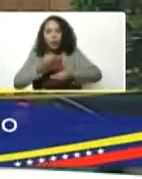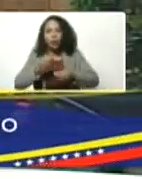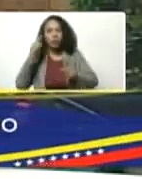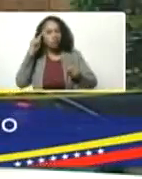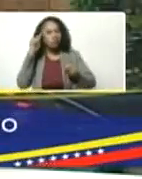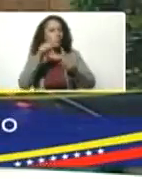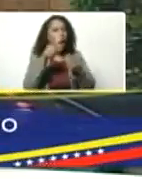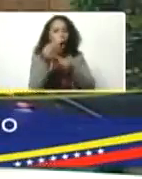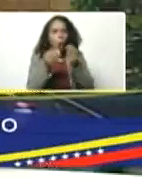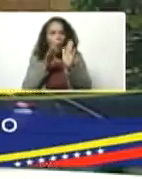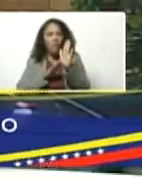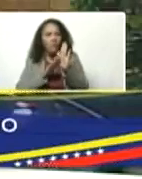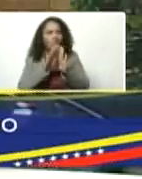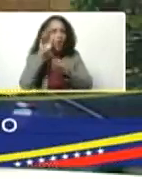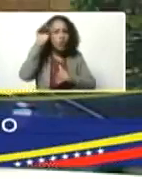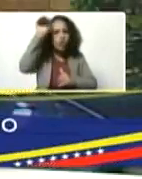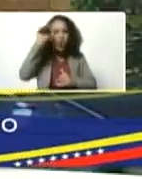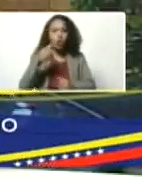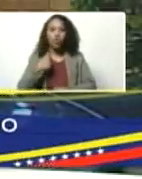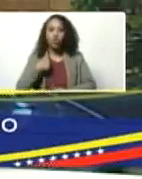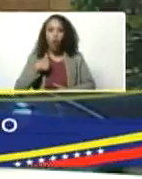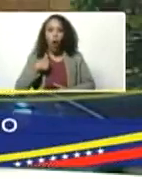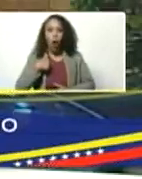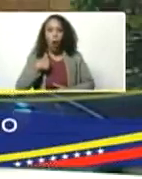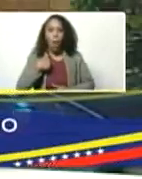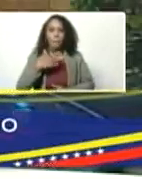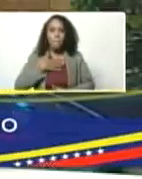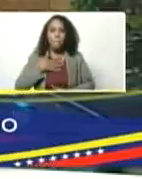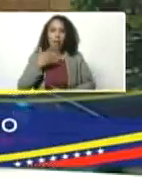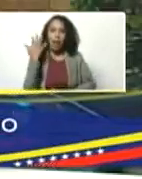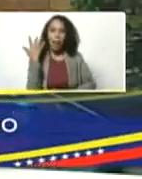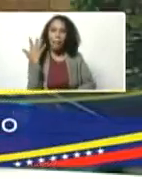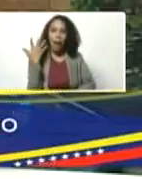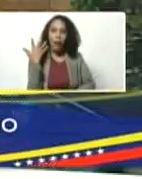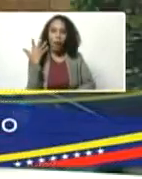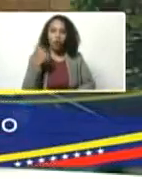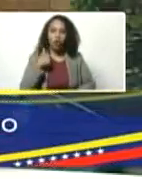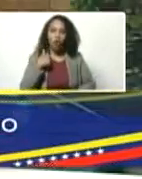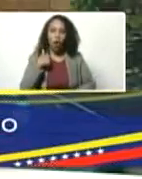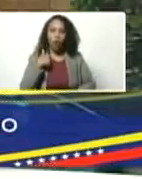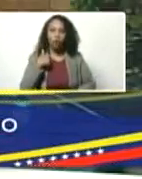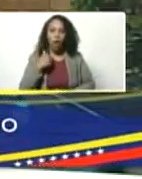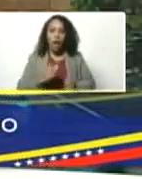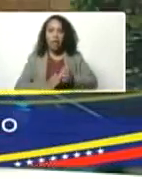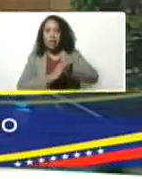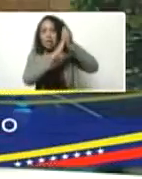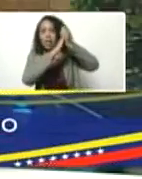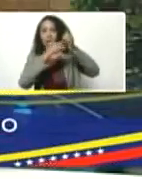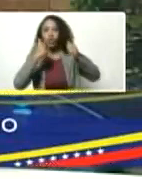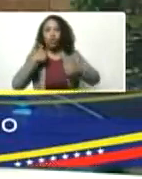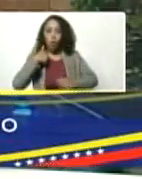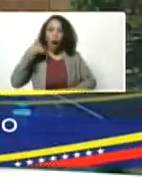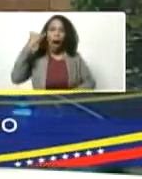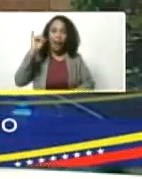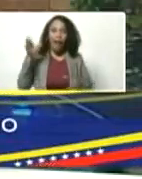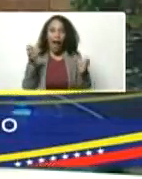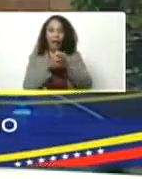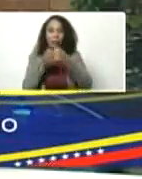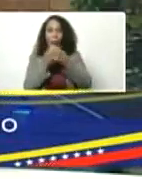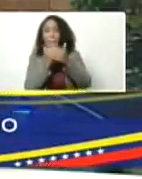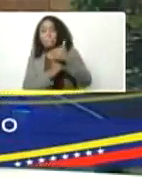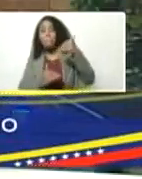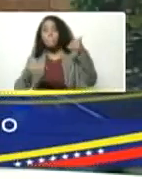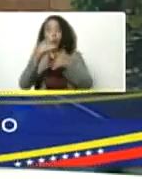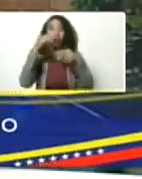dónde vamos. Tengo la batuta en mi mano. Tengo un equipo del mayor